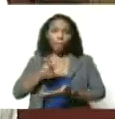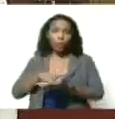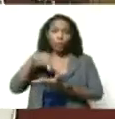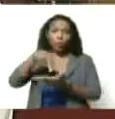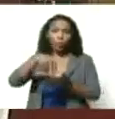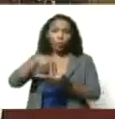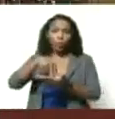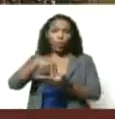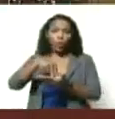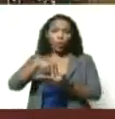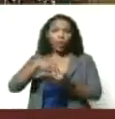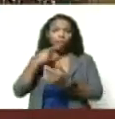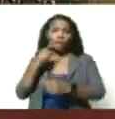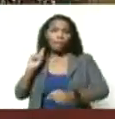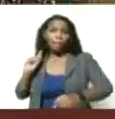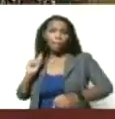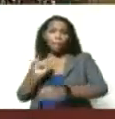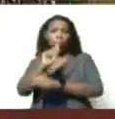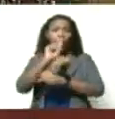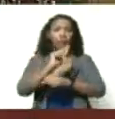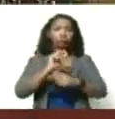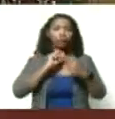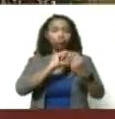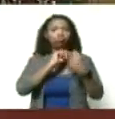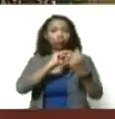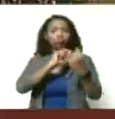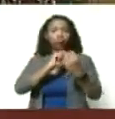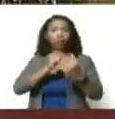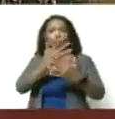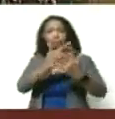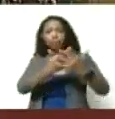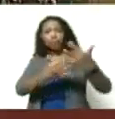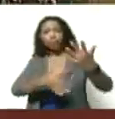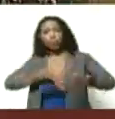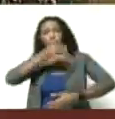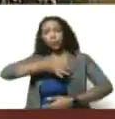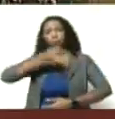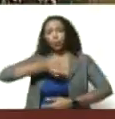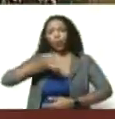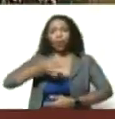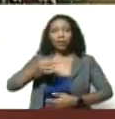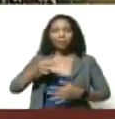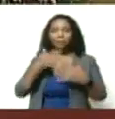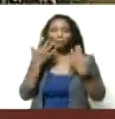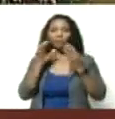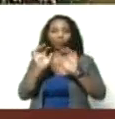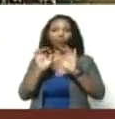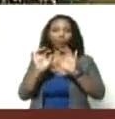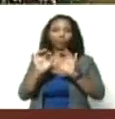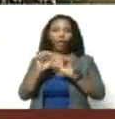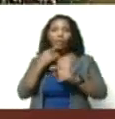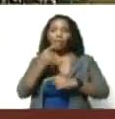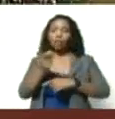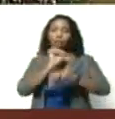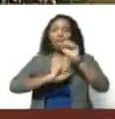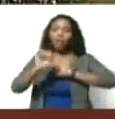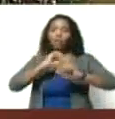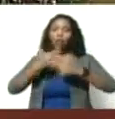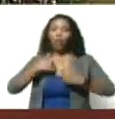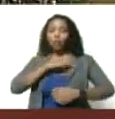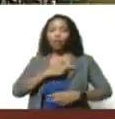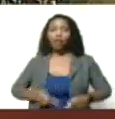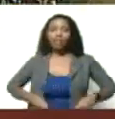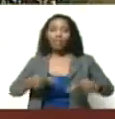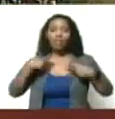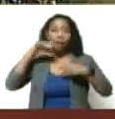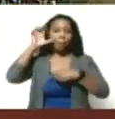levantar y lanzar un encendido discurso y al mismo tiempo recurrir al humor, pero recurriendo a la defensa de nuestra vida, de